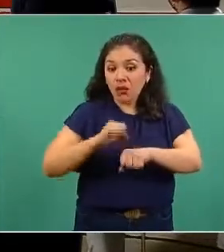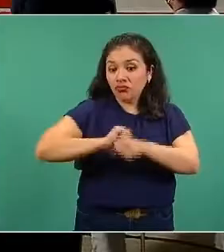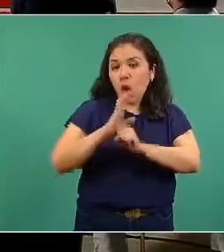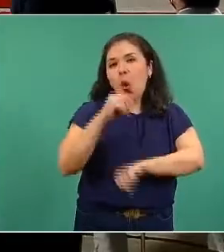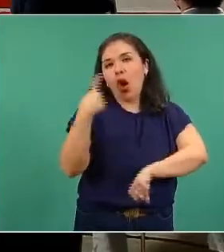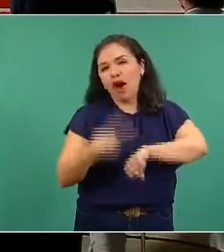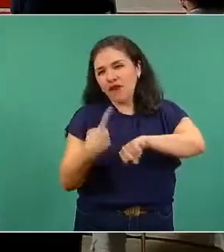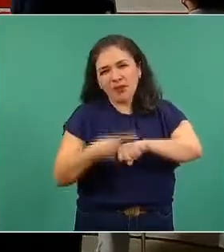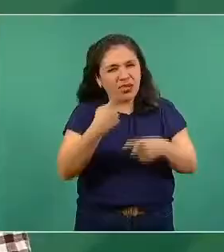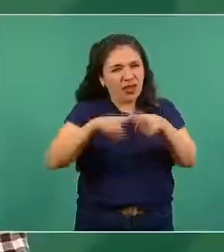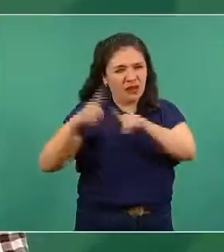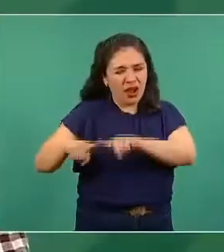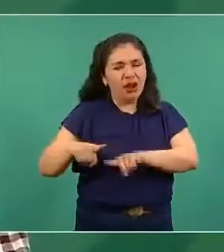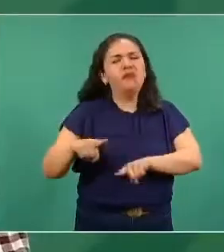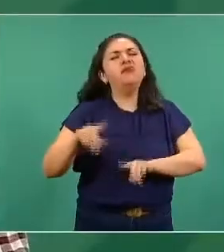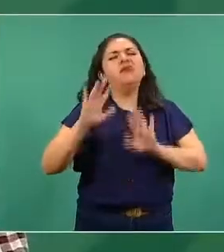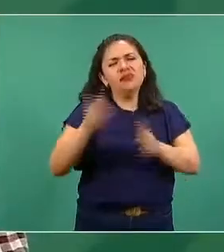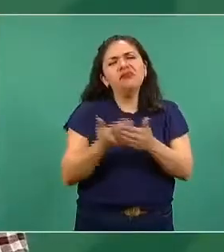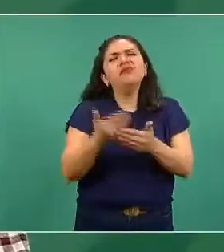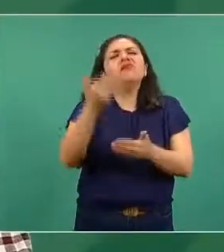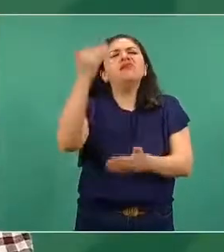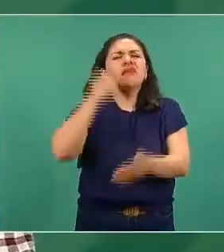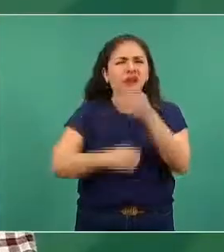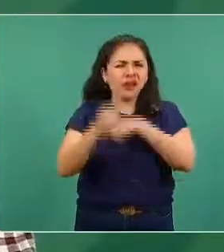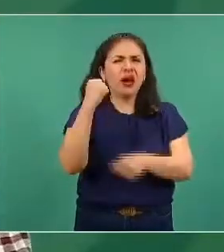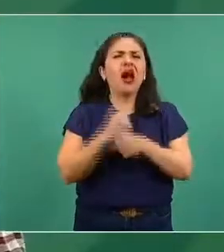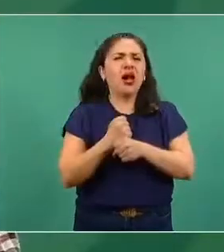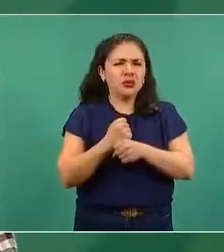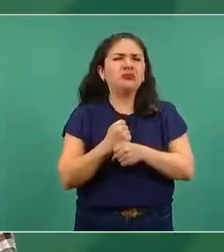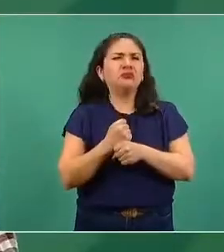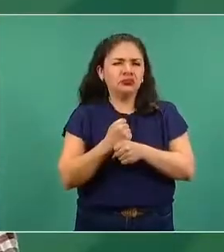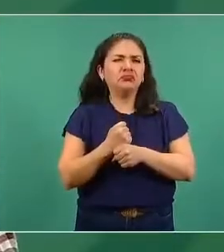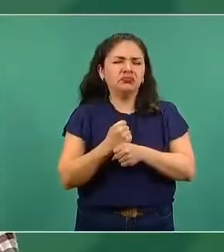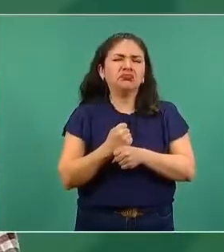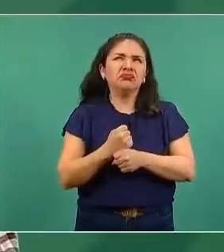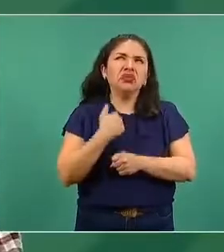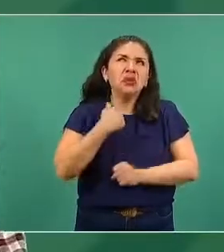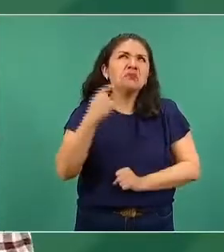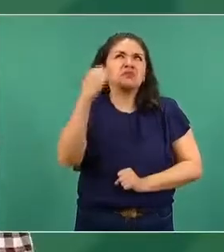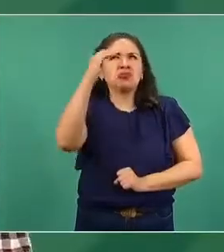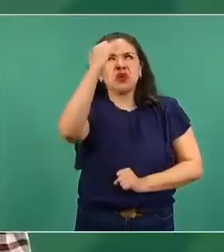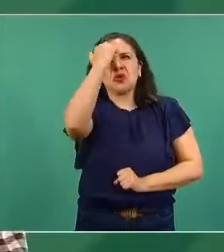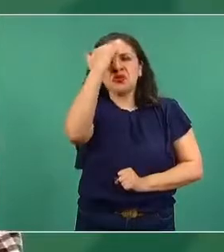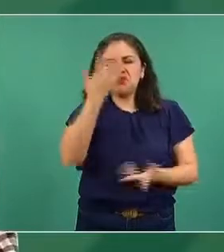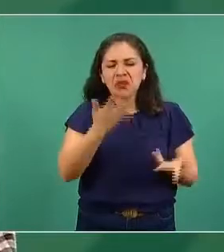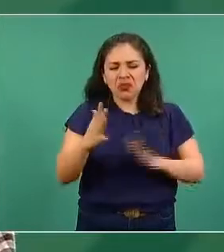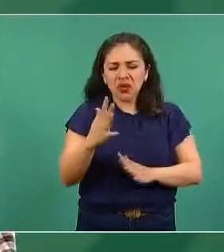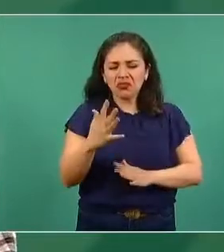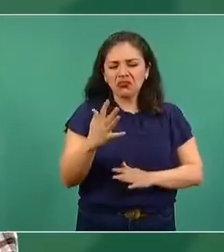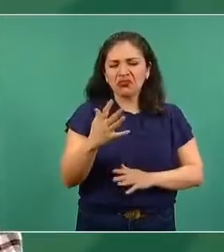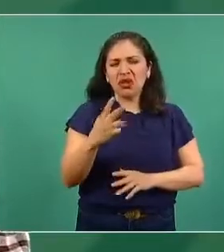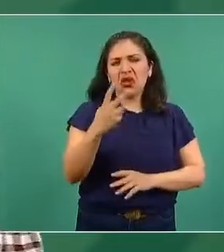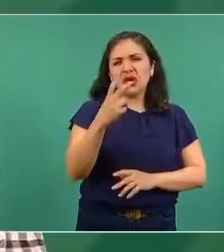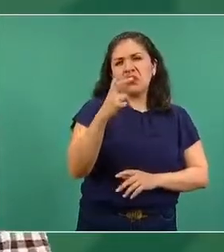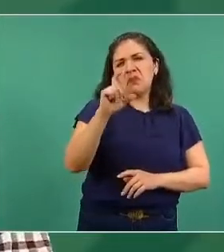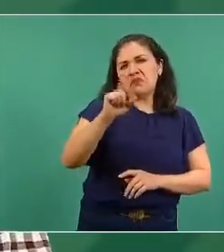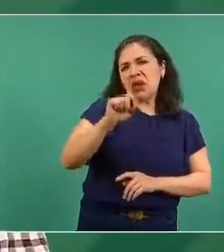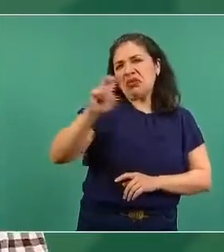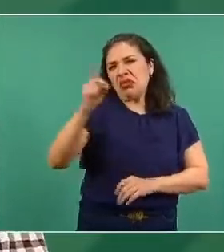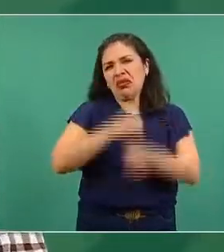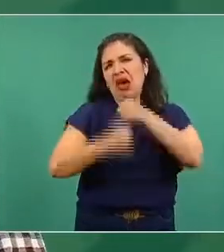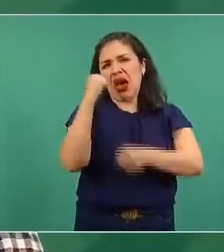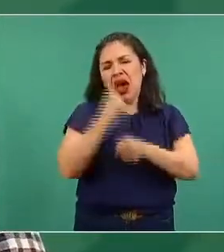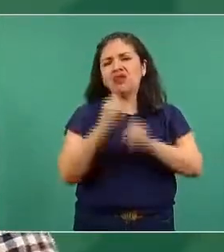salud, es algo que desde hace varios años, yo diría hasta donde llega mi conocimiento, por lo menos unas 2 o 3 décadas, se